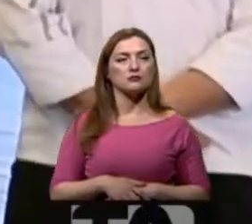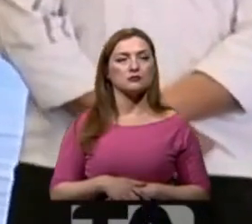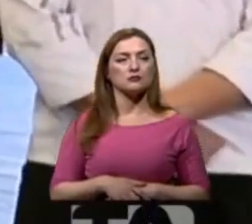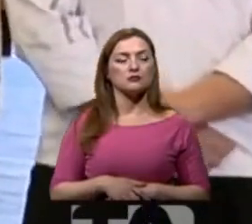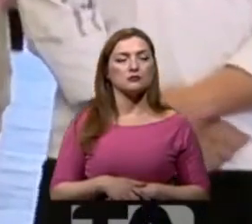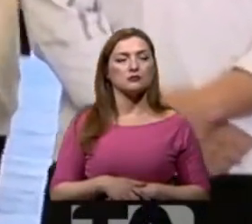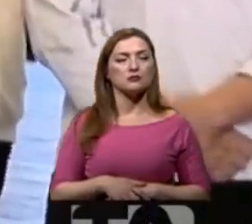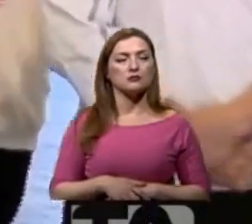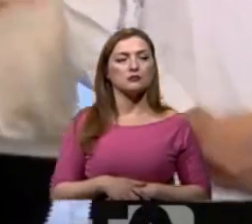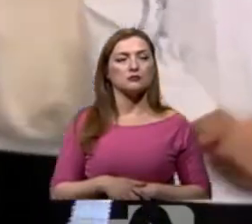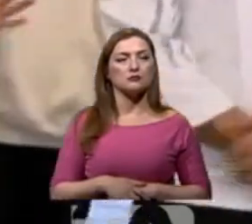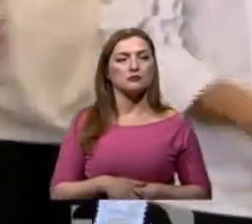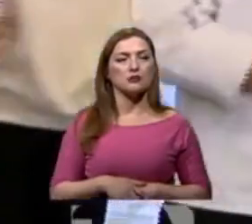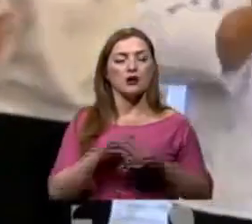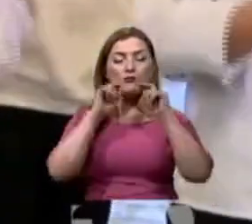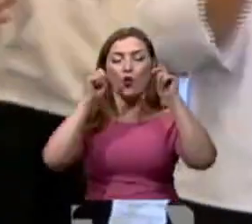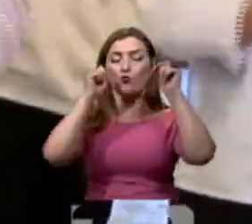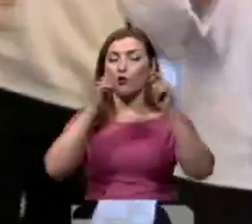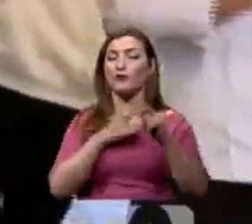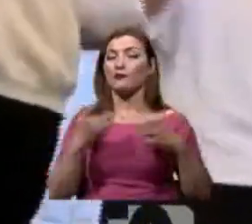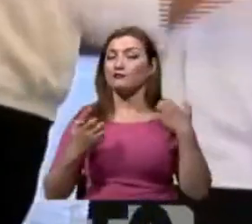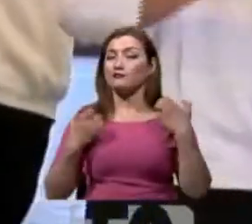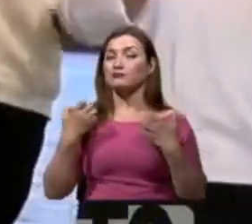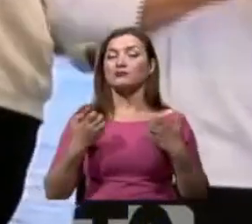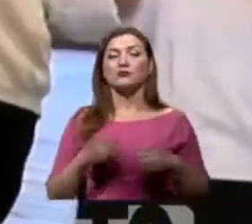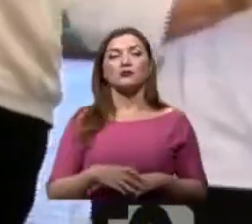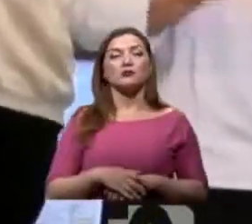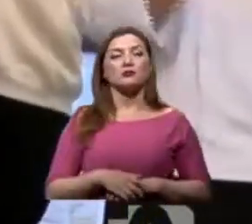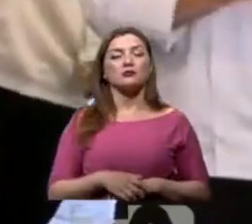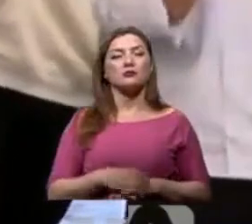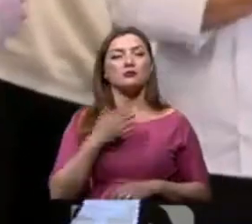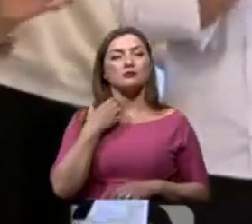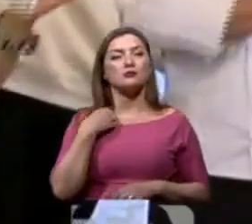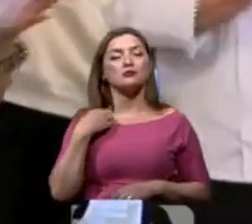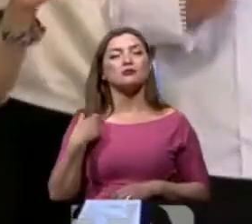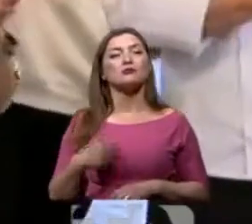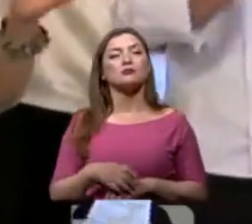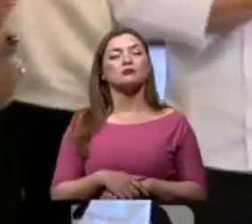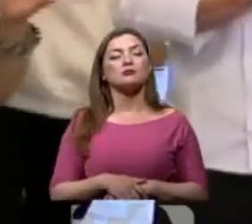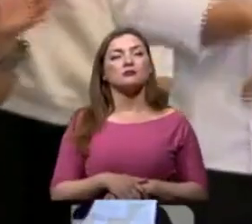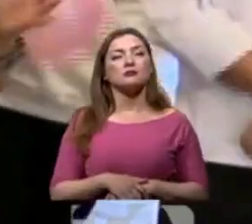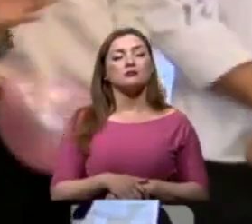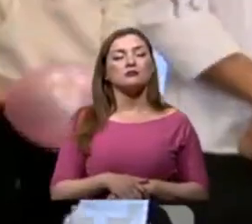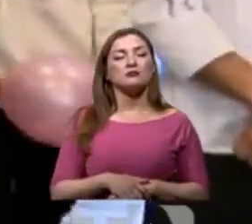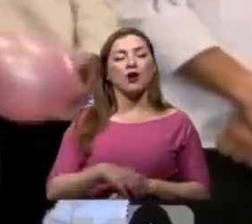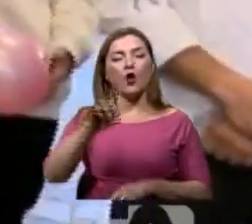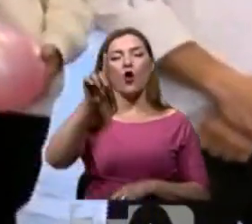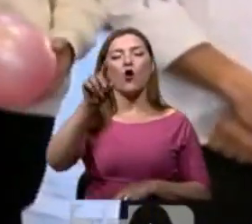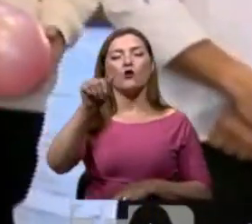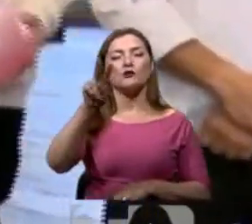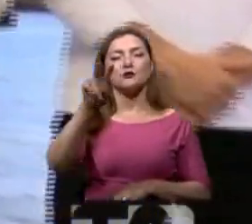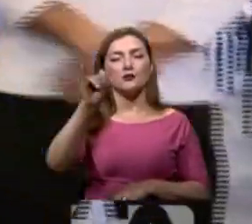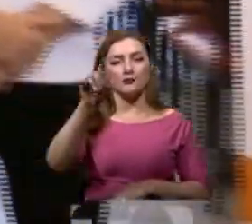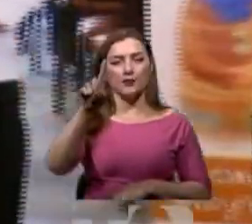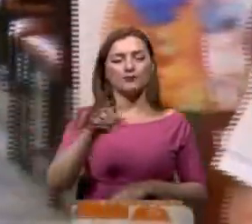bastante emocionados y ahora yo le quiero dar el paso a David Valle para que él ponga la calificación para esta guagua.